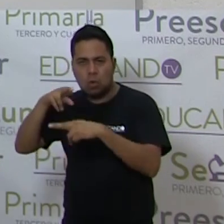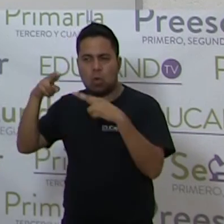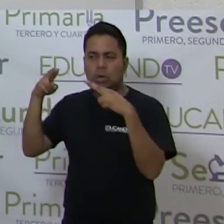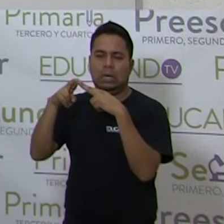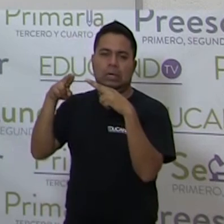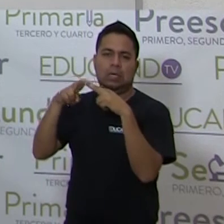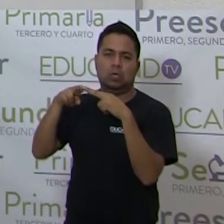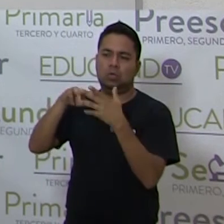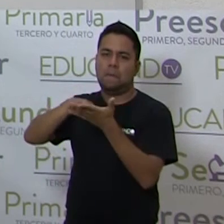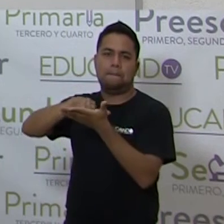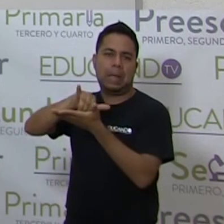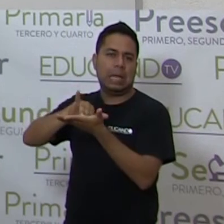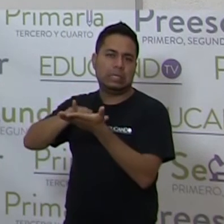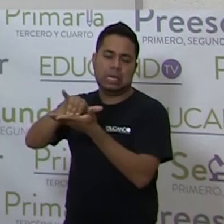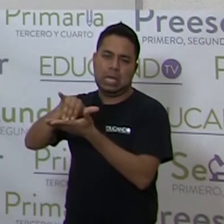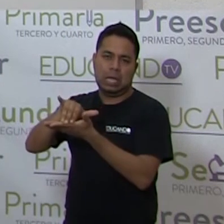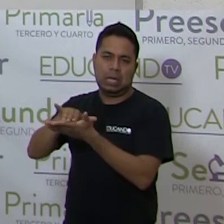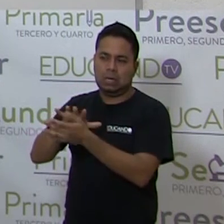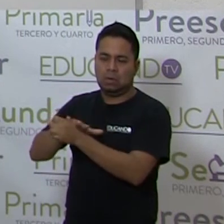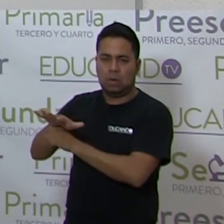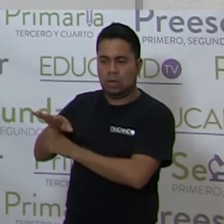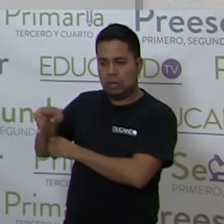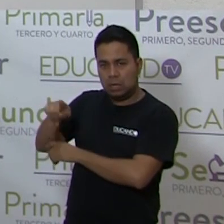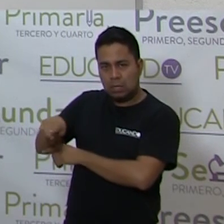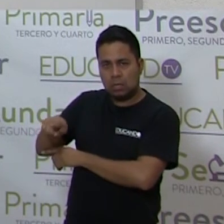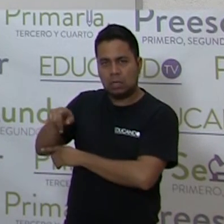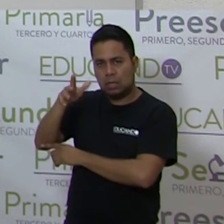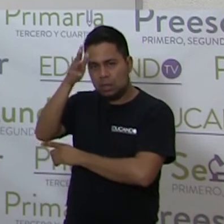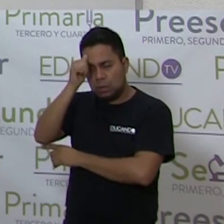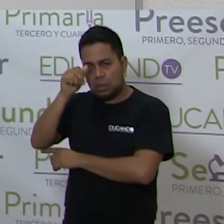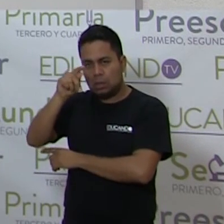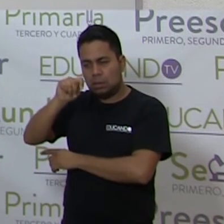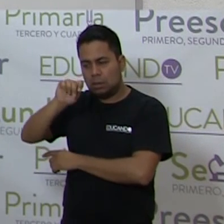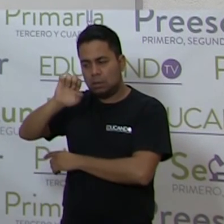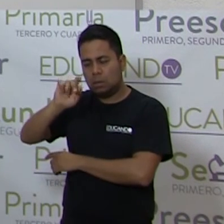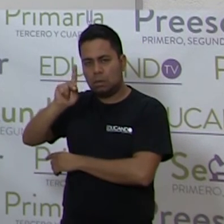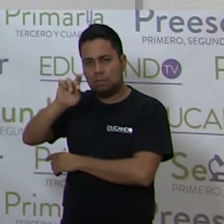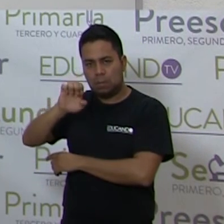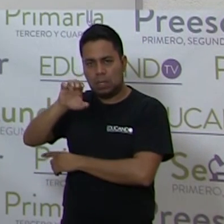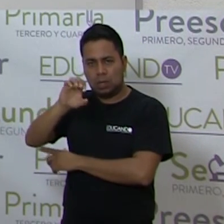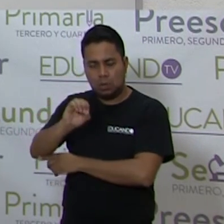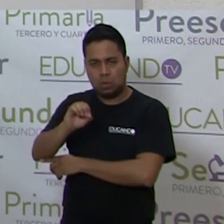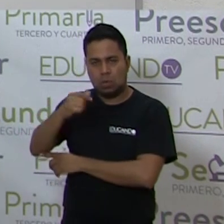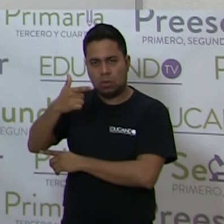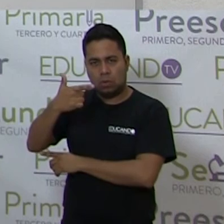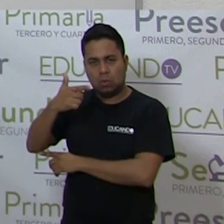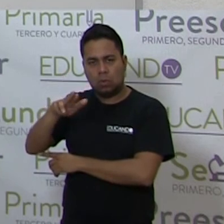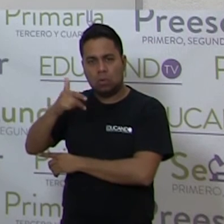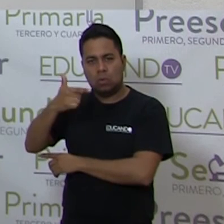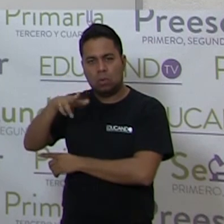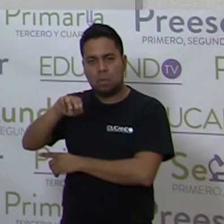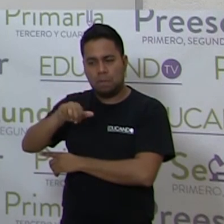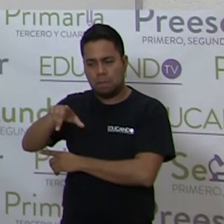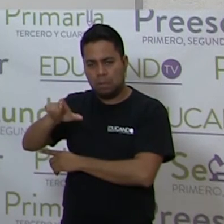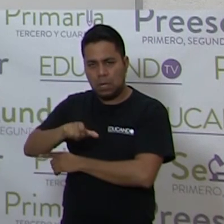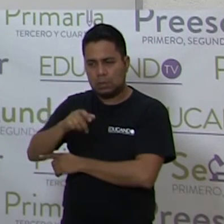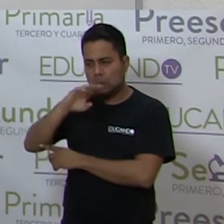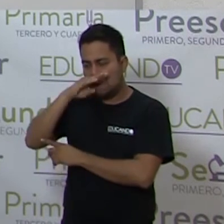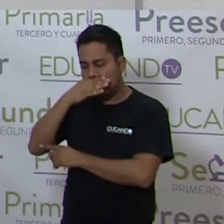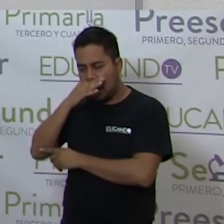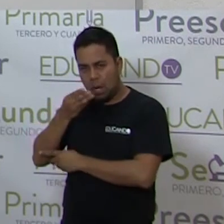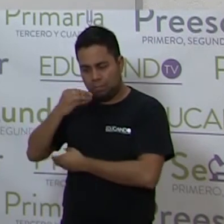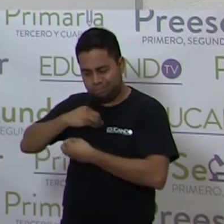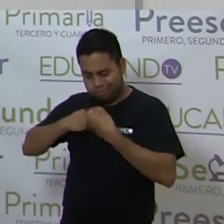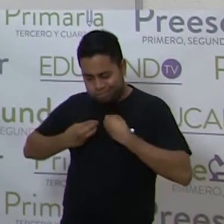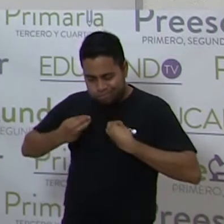maya. ¿Por qué? Porque ahí Tepeu y Gucumatz, a través del maíz, hace que se convierta